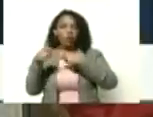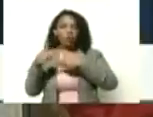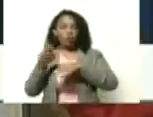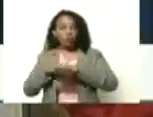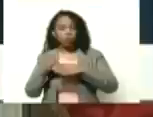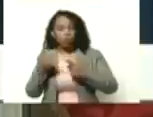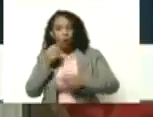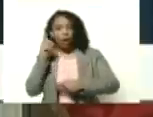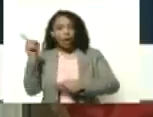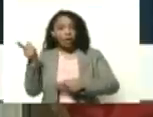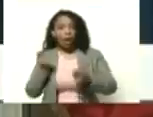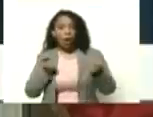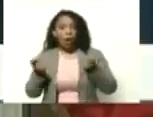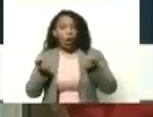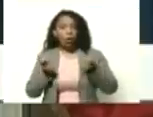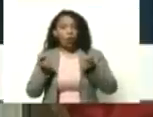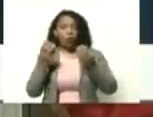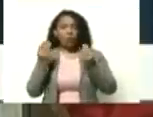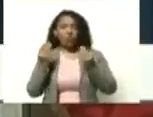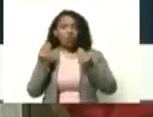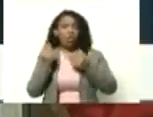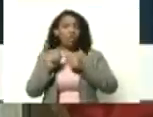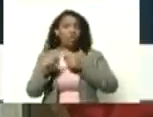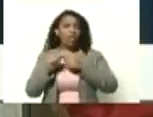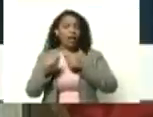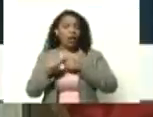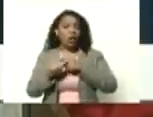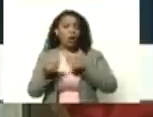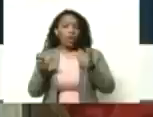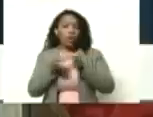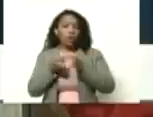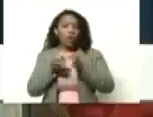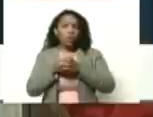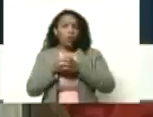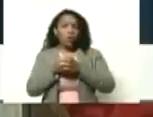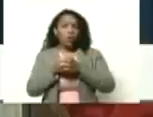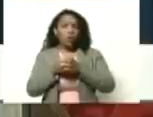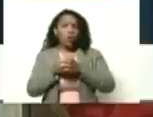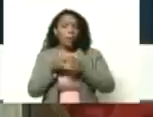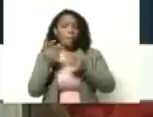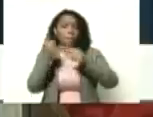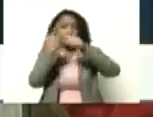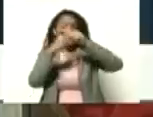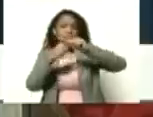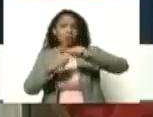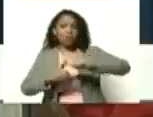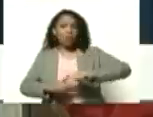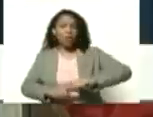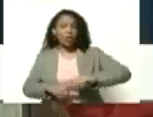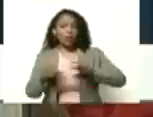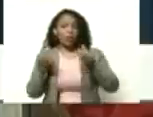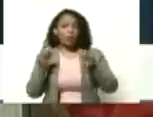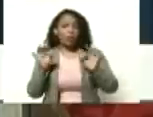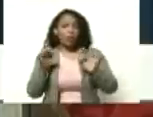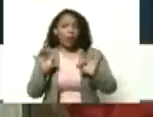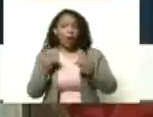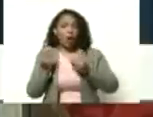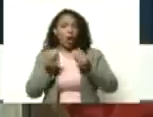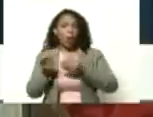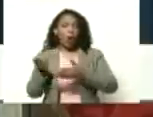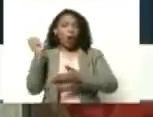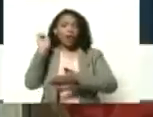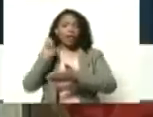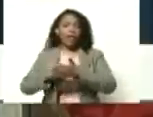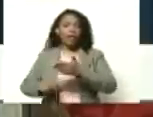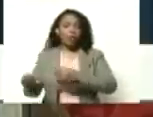ella manejo mucho dinero partida presupuestaria normales como créditos adicionales